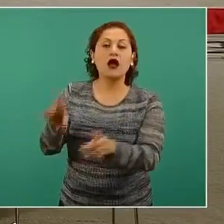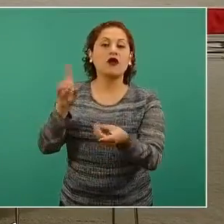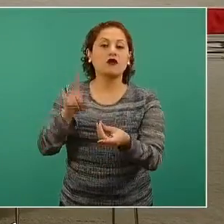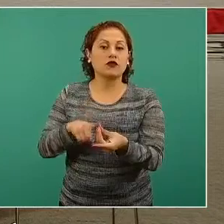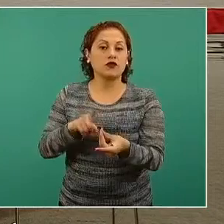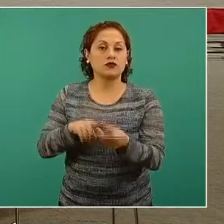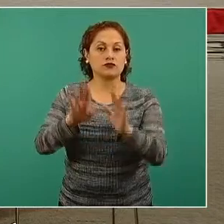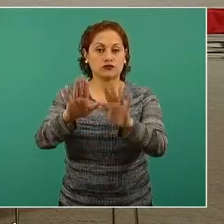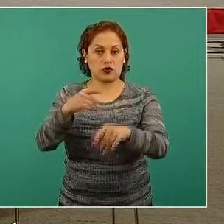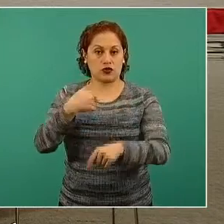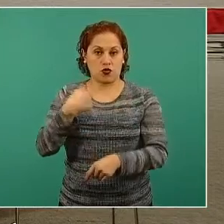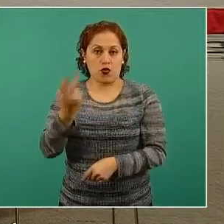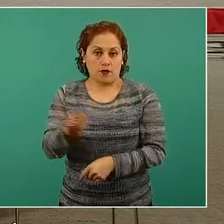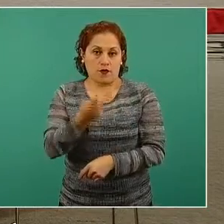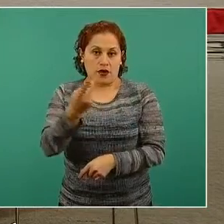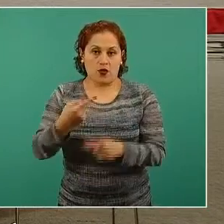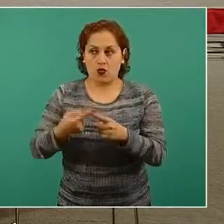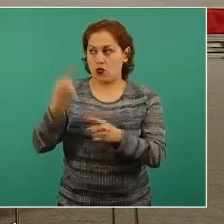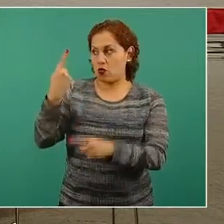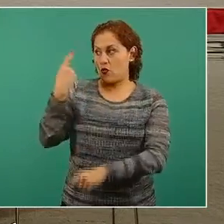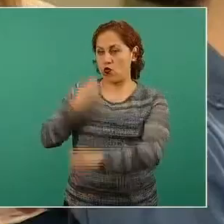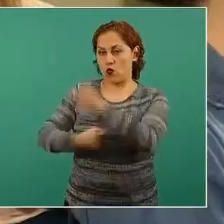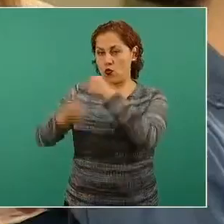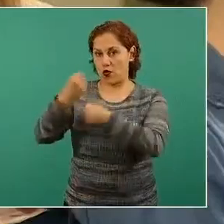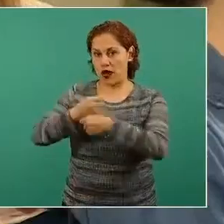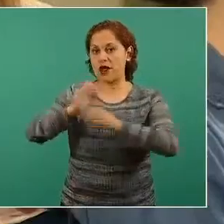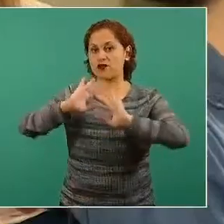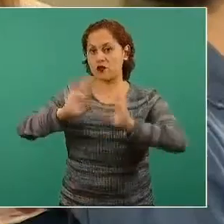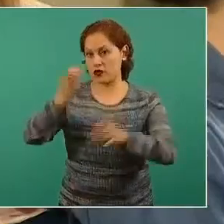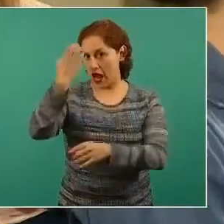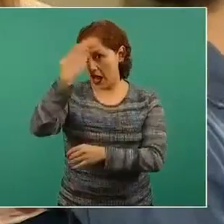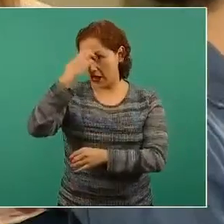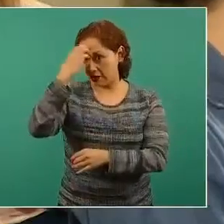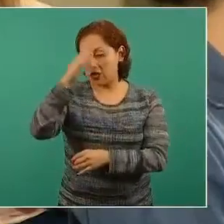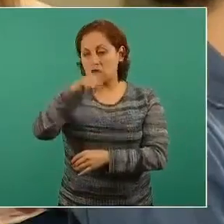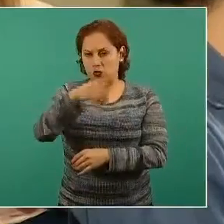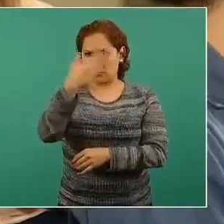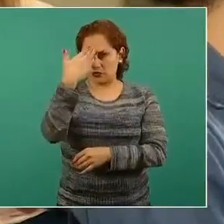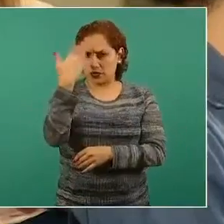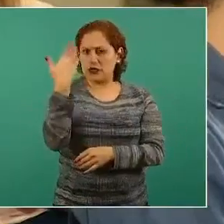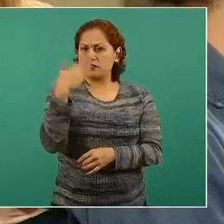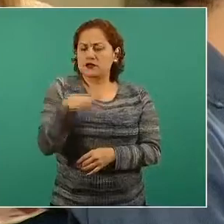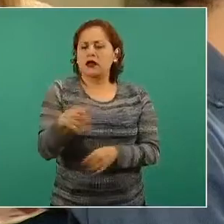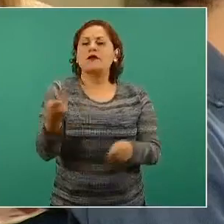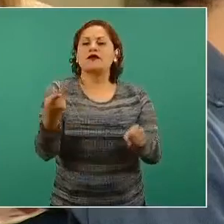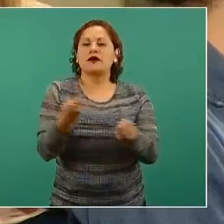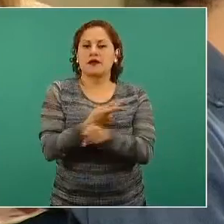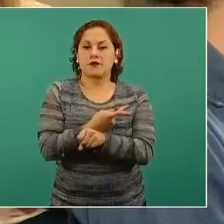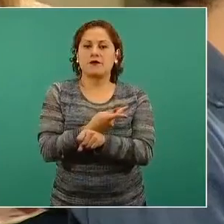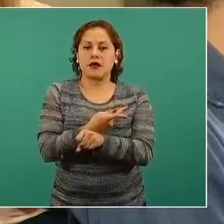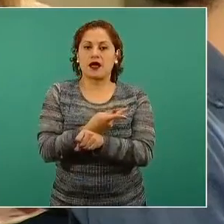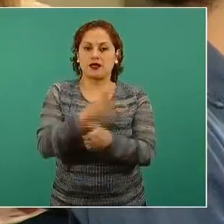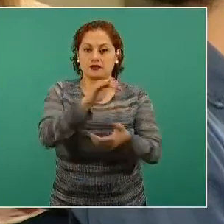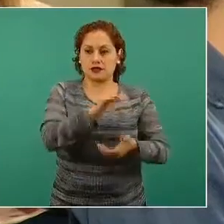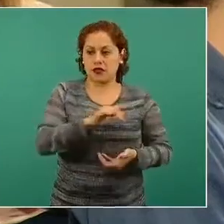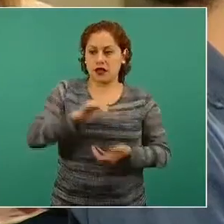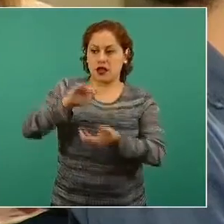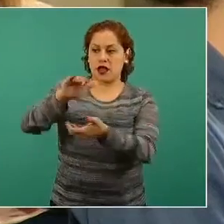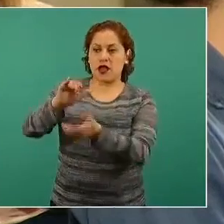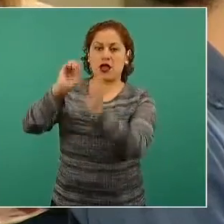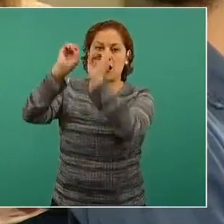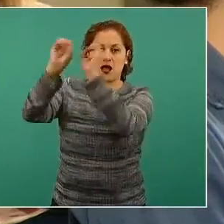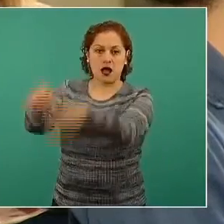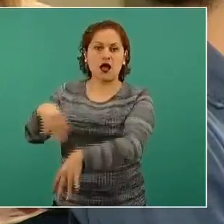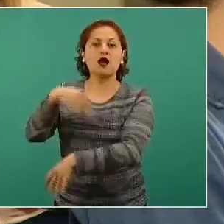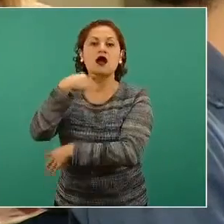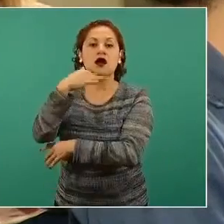a un año de que inició pues la emergencia sanitaria, de cuál sería el camino a recoger y a depositar